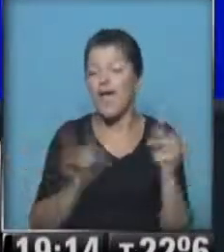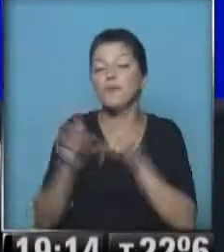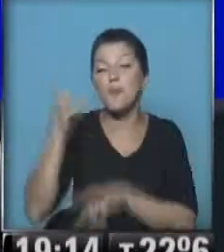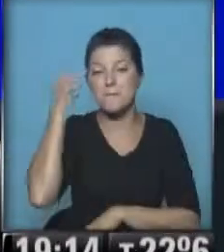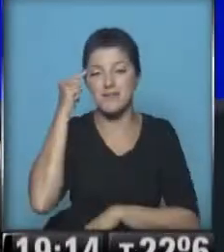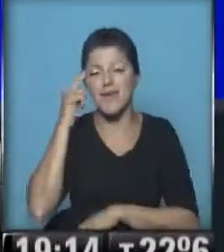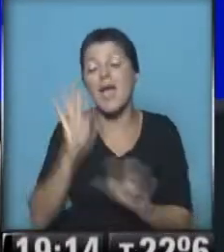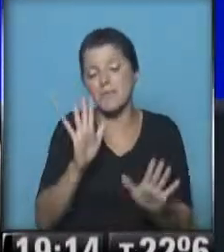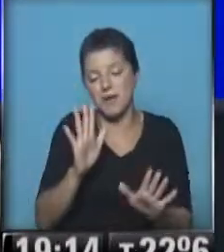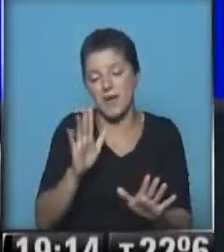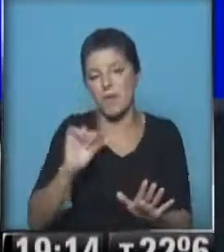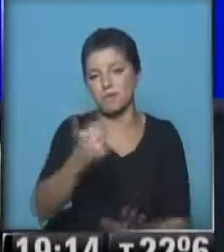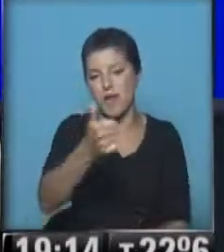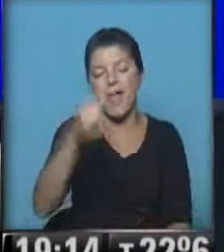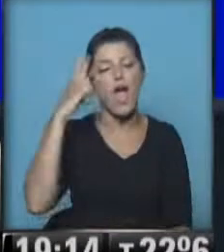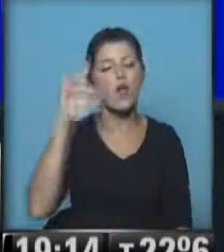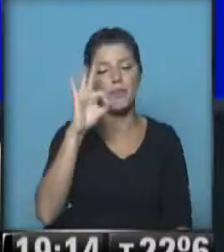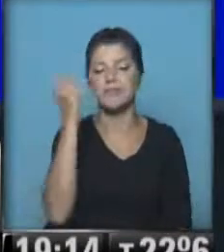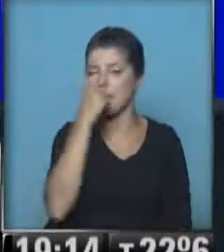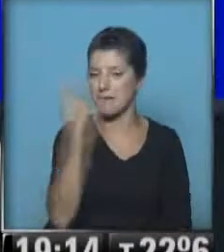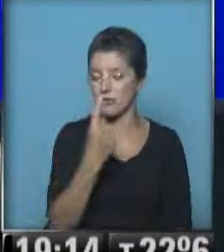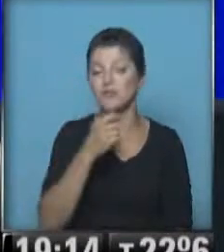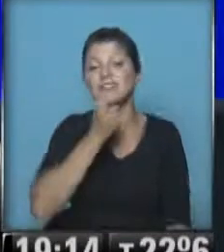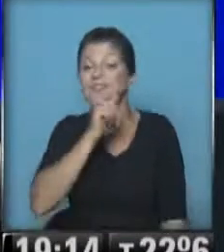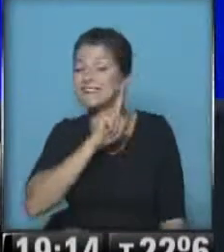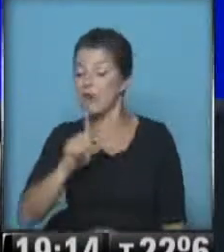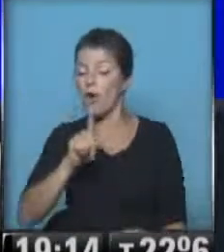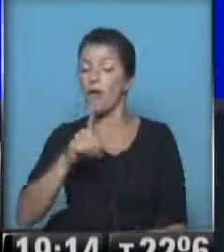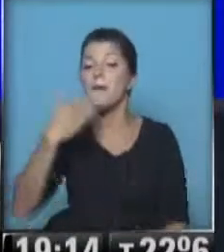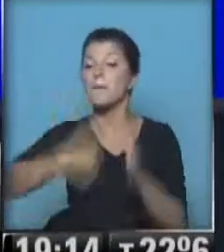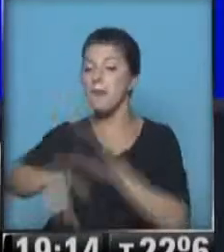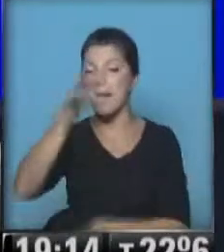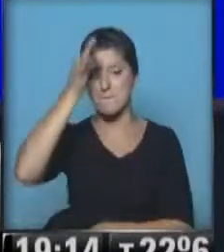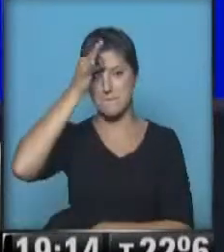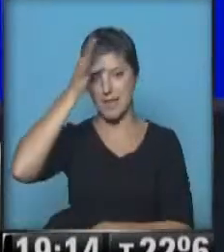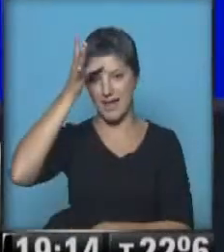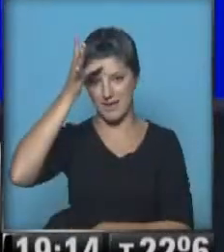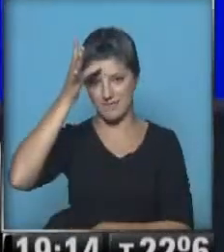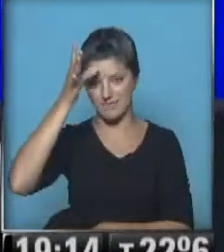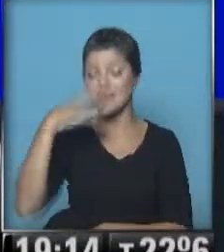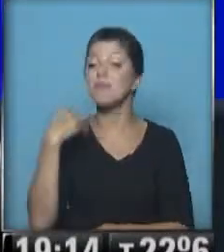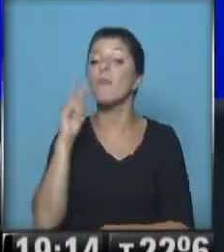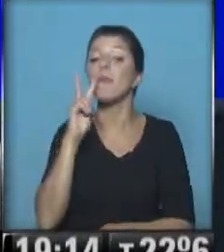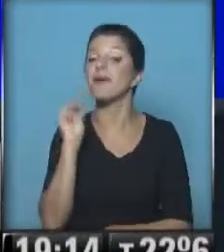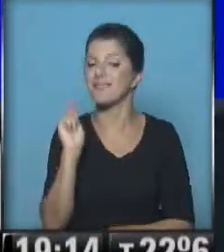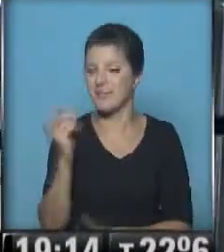espero ganar en los 90 minutos, y si no, la definición será desde punto penal y vamos a ver si se da este cambio.